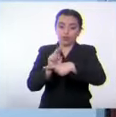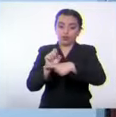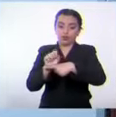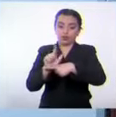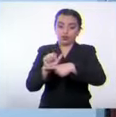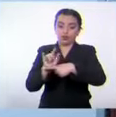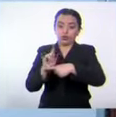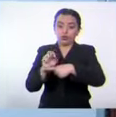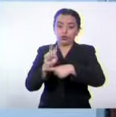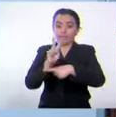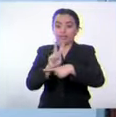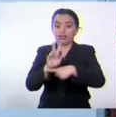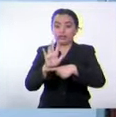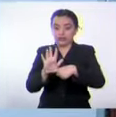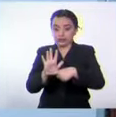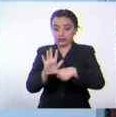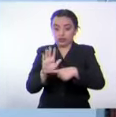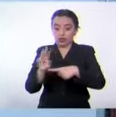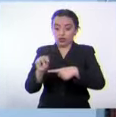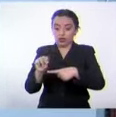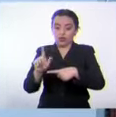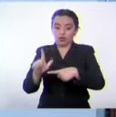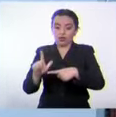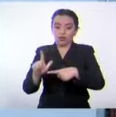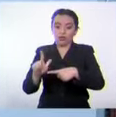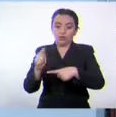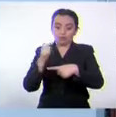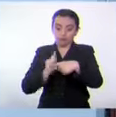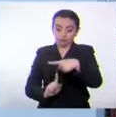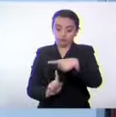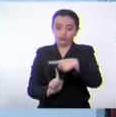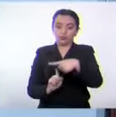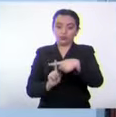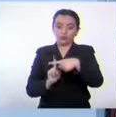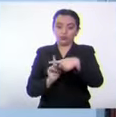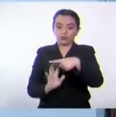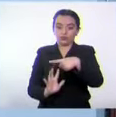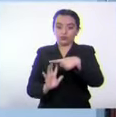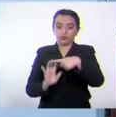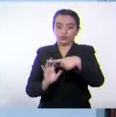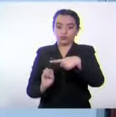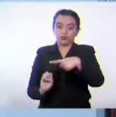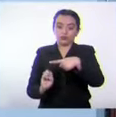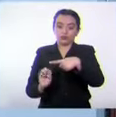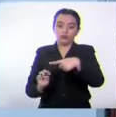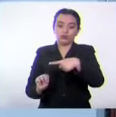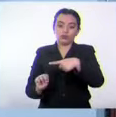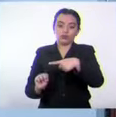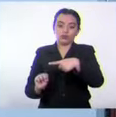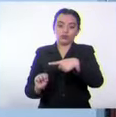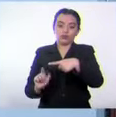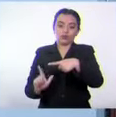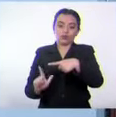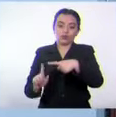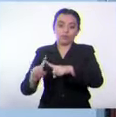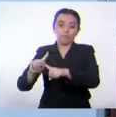entre 150 mililitros de solución multiplicado por 100.